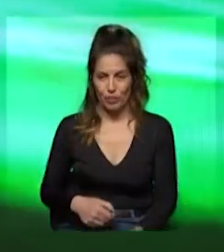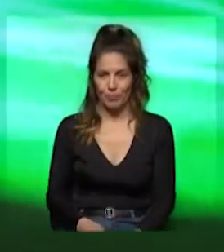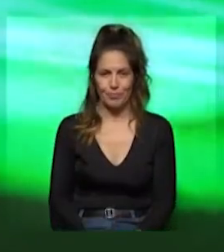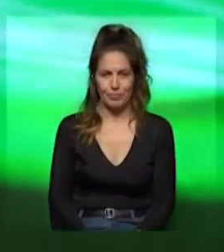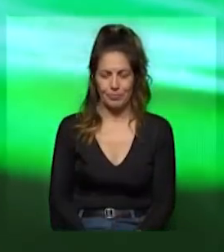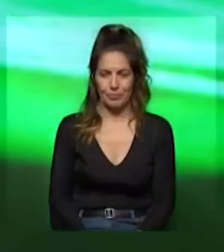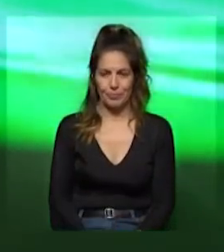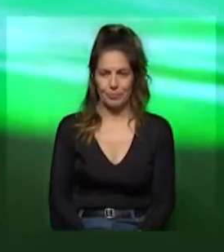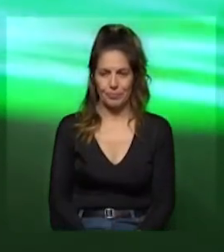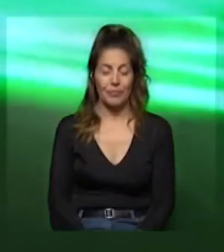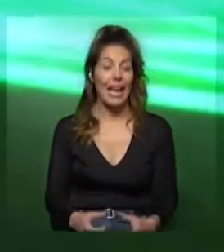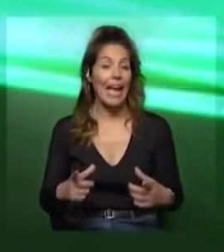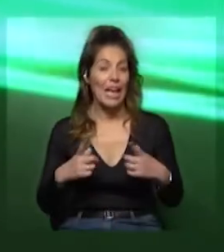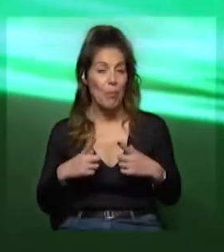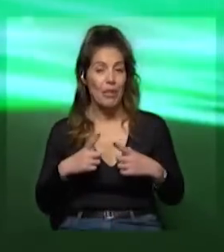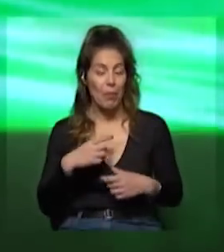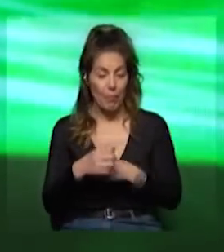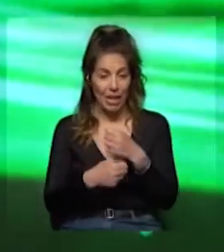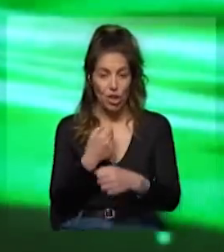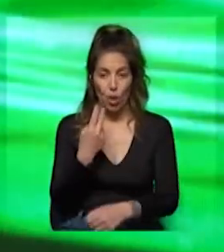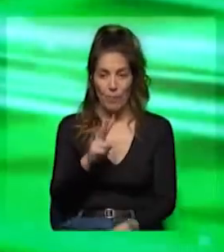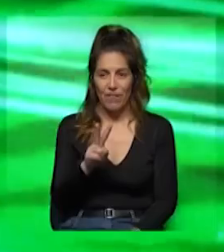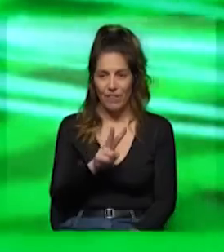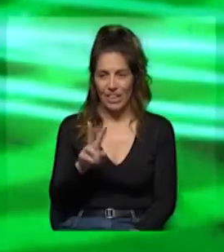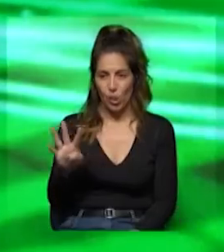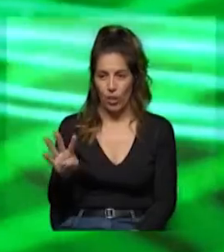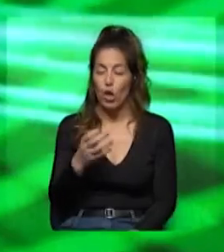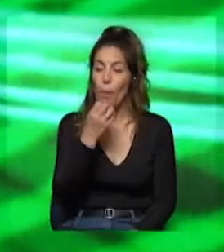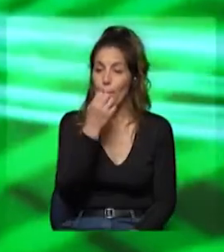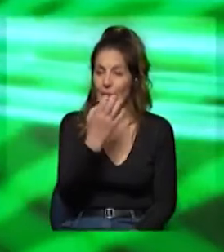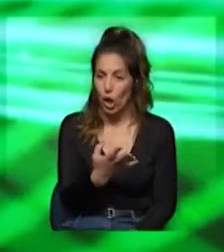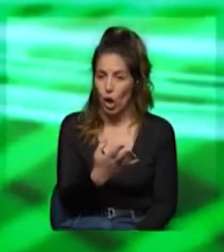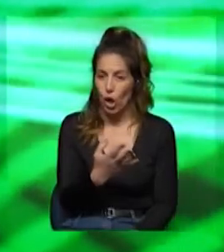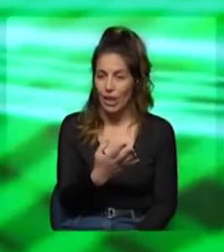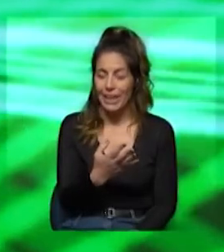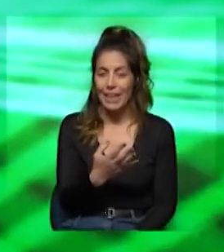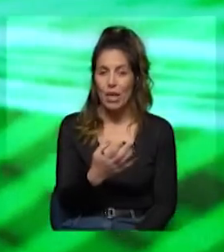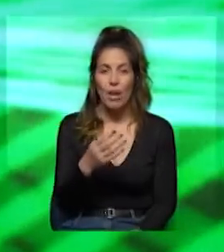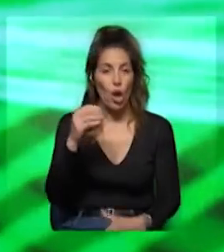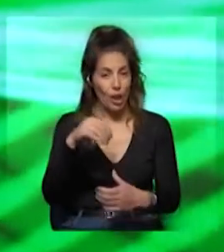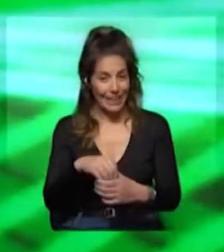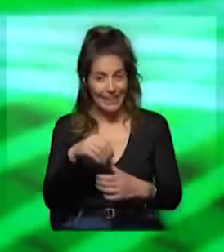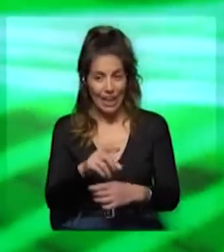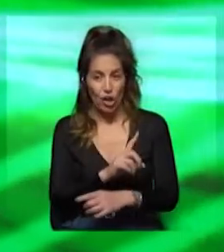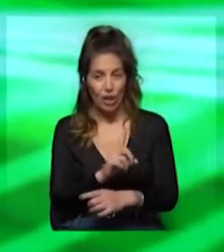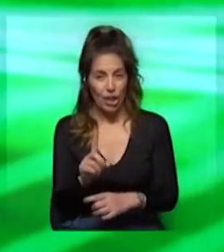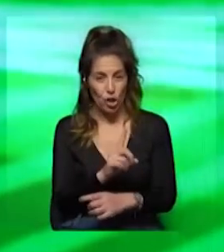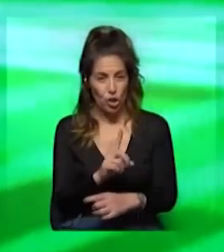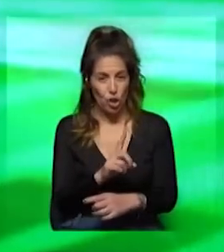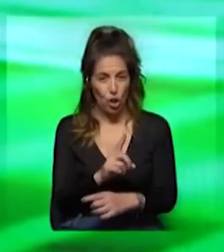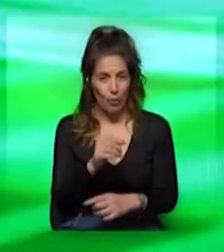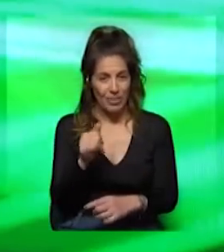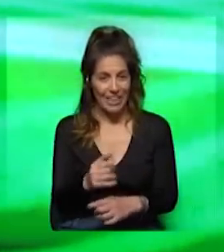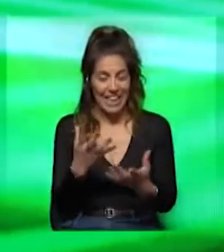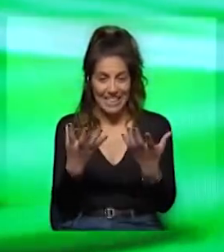chino Esperamos que para 2024 mejore Por lo pronto por algo interno que es que no vamos a tener